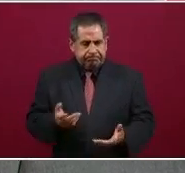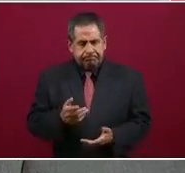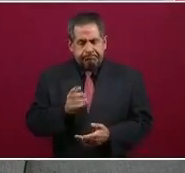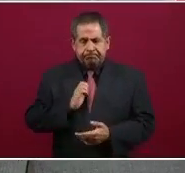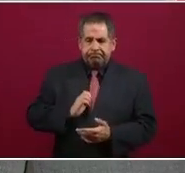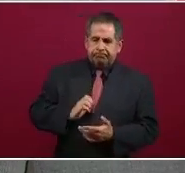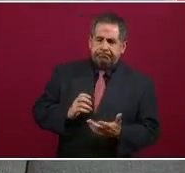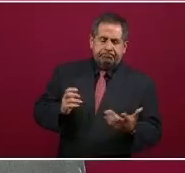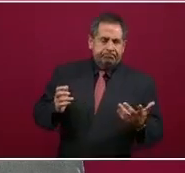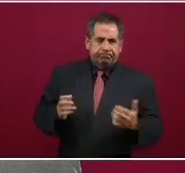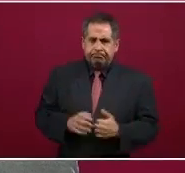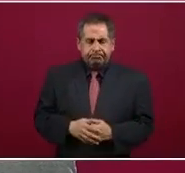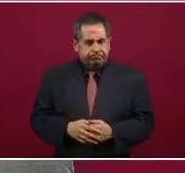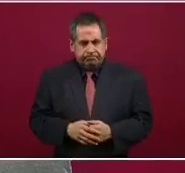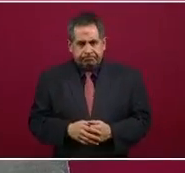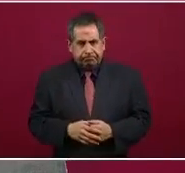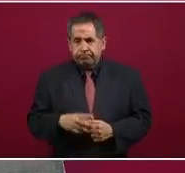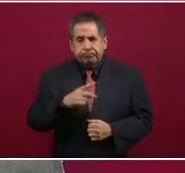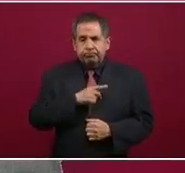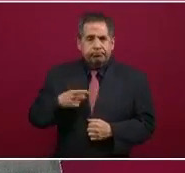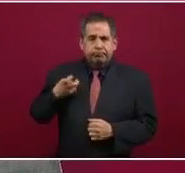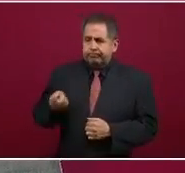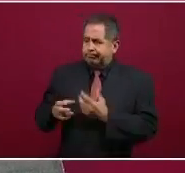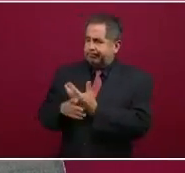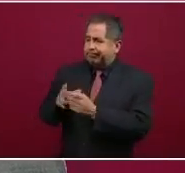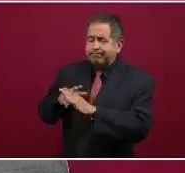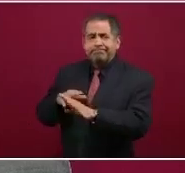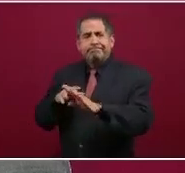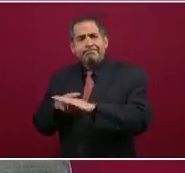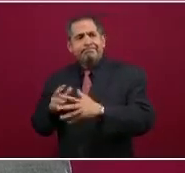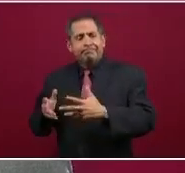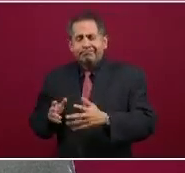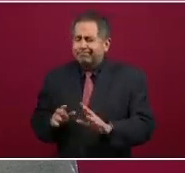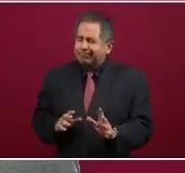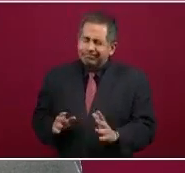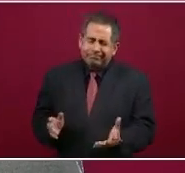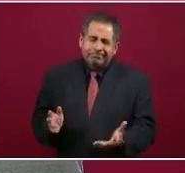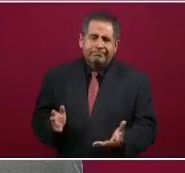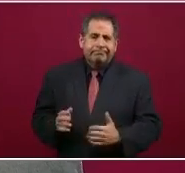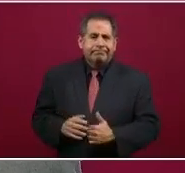porque esto no debería de suceder si